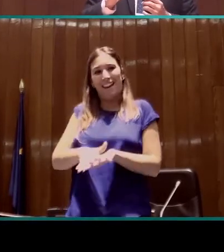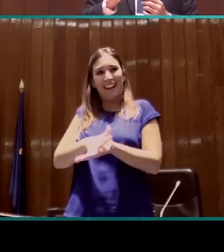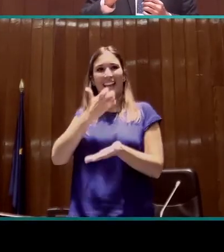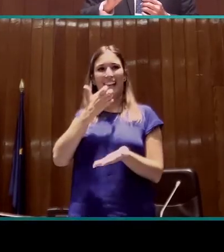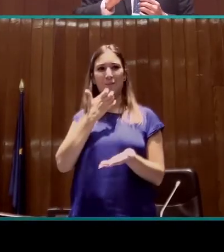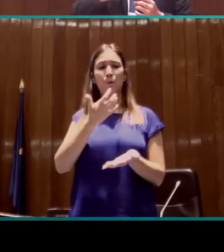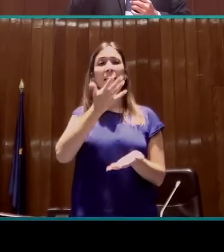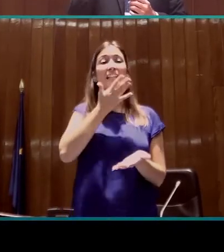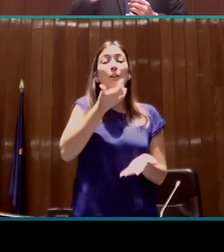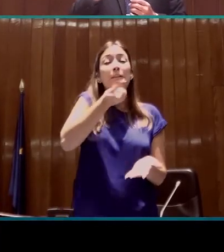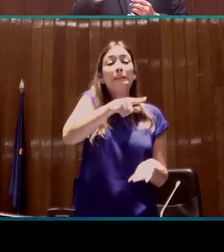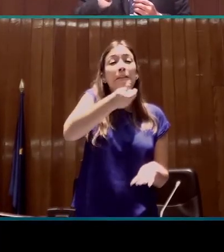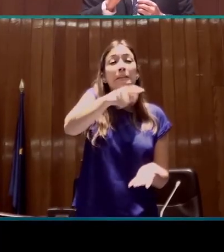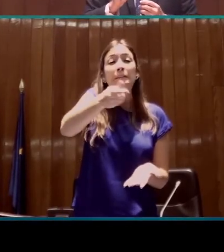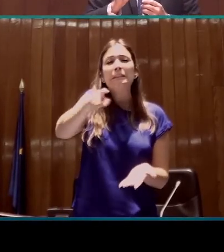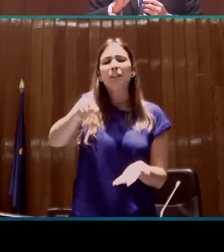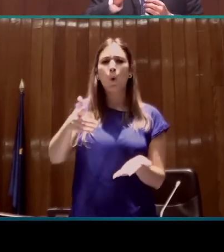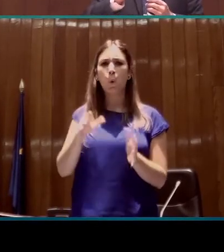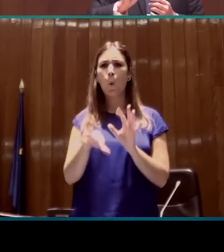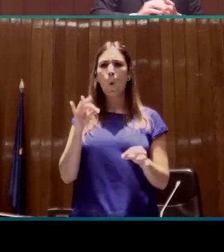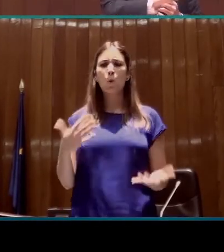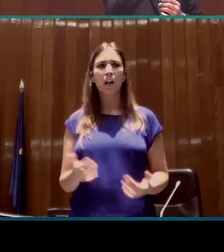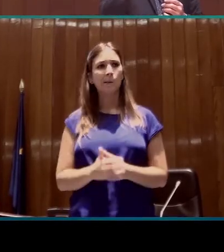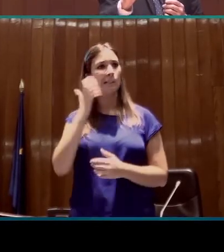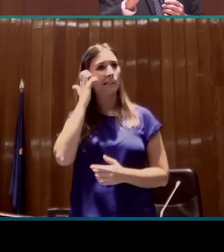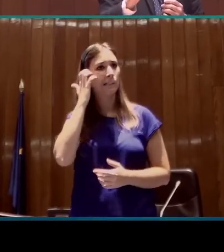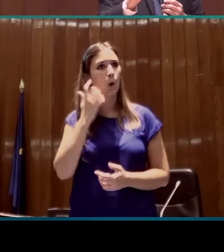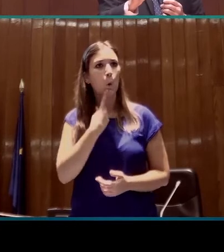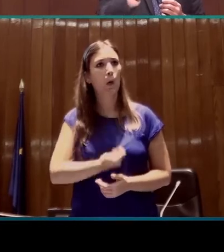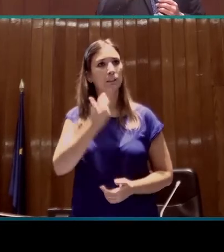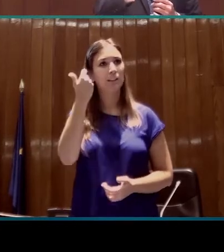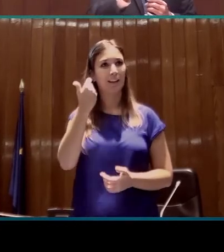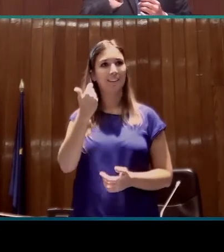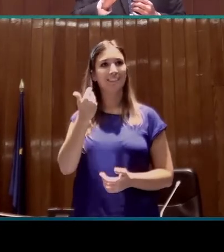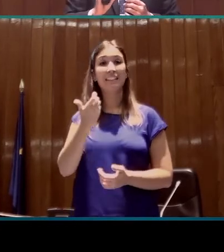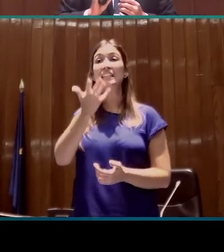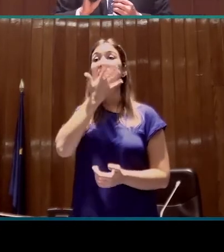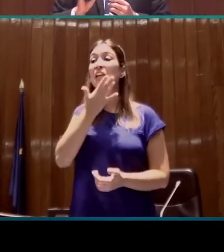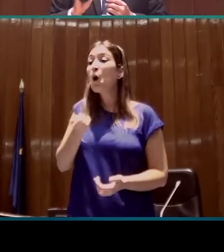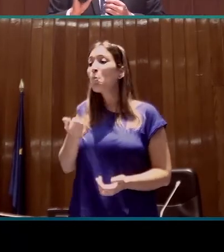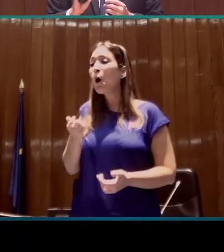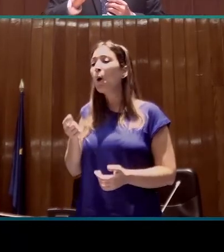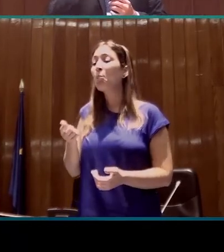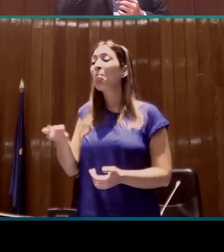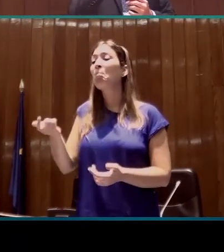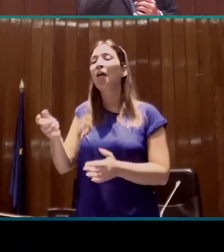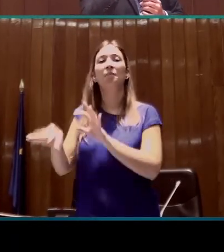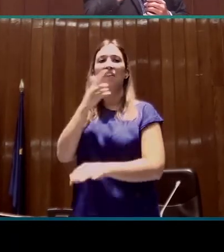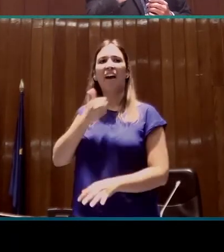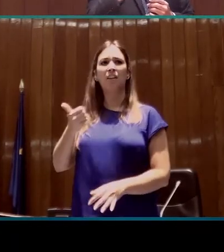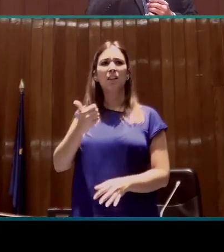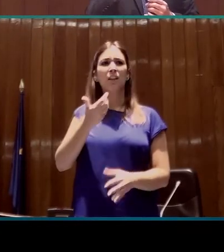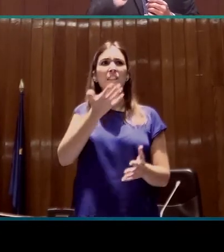que se parecen, va a ser más problemático que cuando tenemos que seleccionar un signo entre pocos que se le parecen. ¿Y